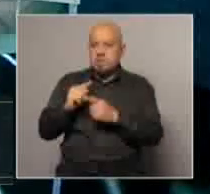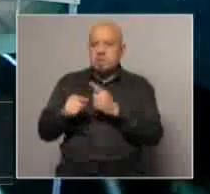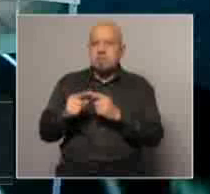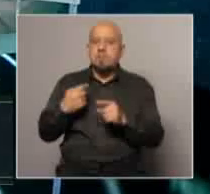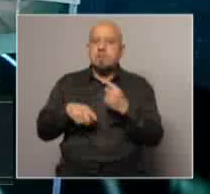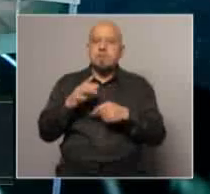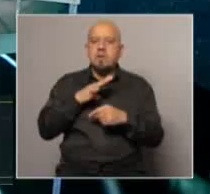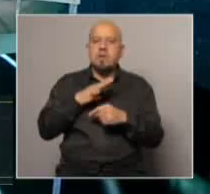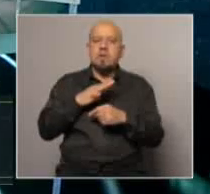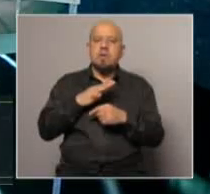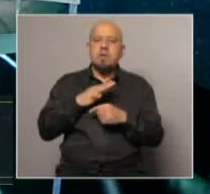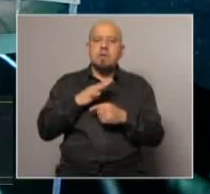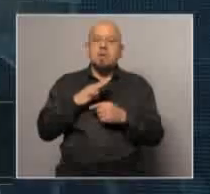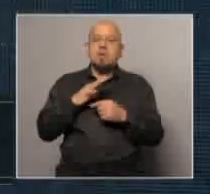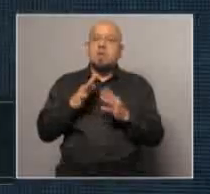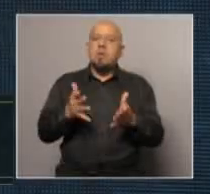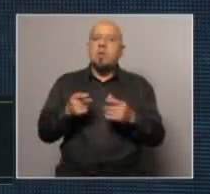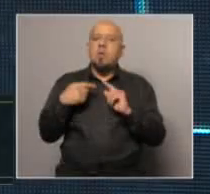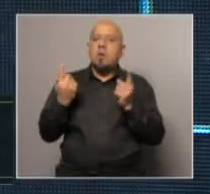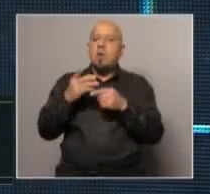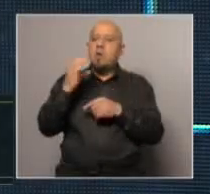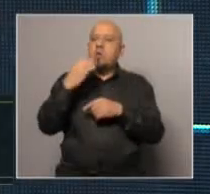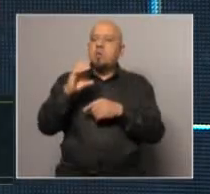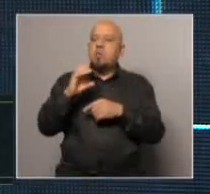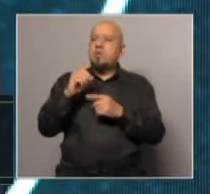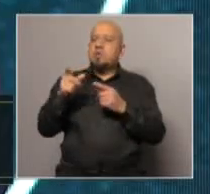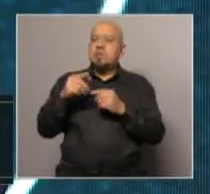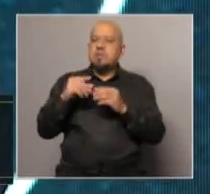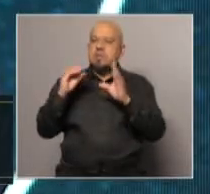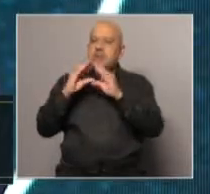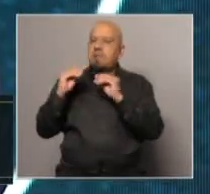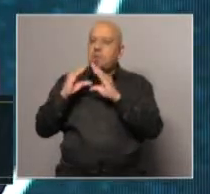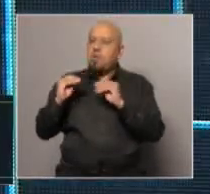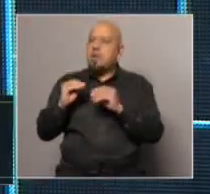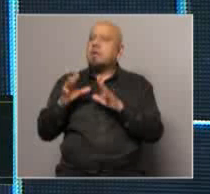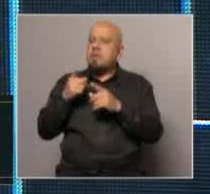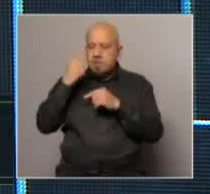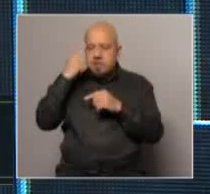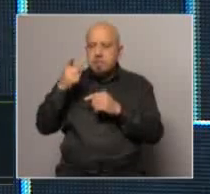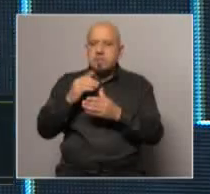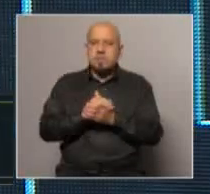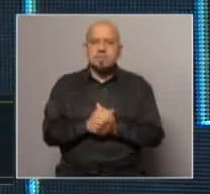hay un pedido como de estudio de los clubes canábicos. ¿Usted qué opina de esto?